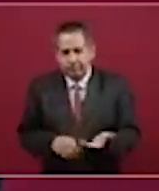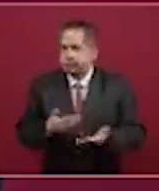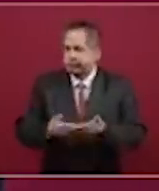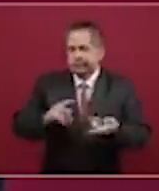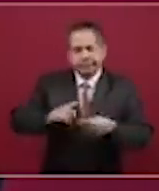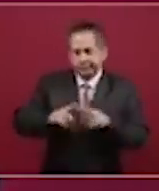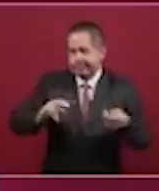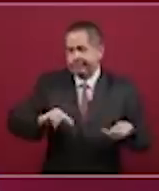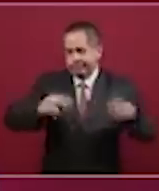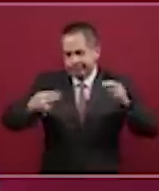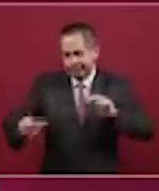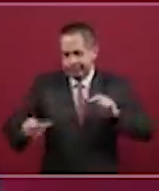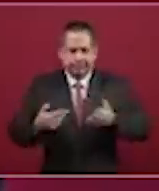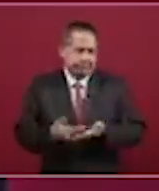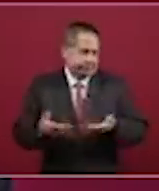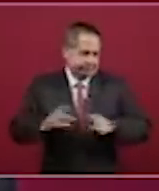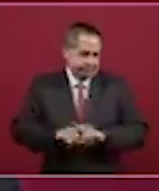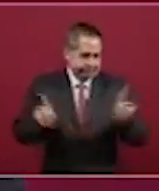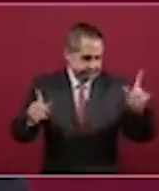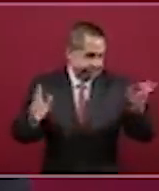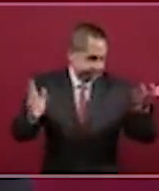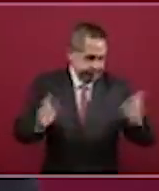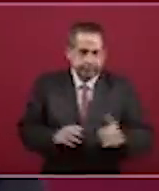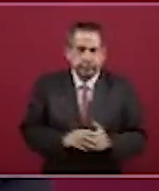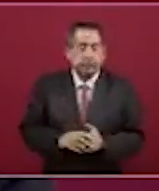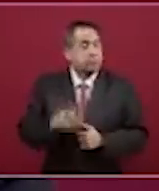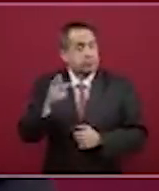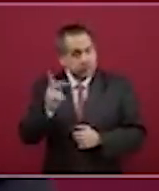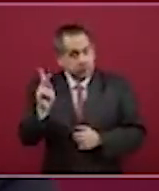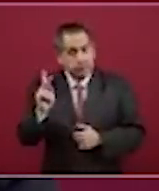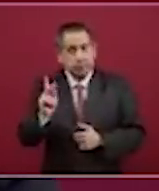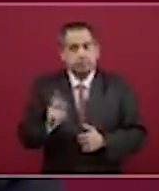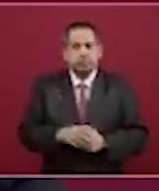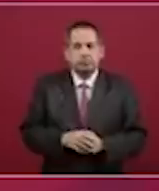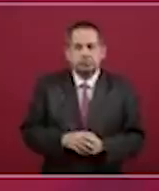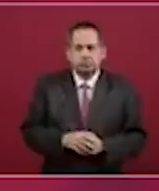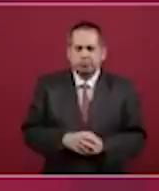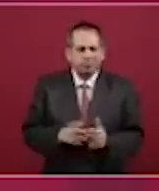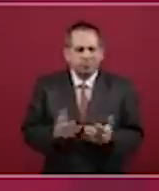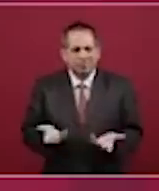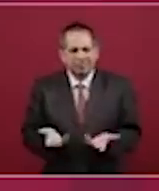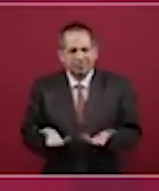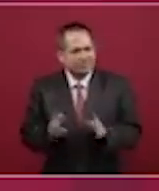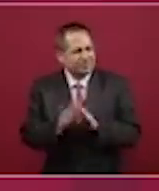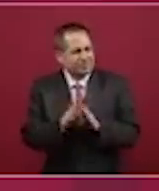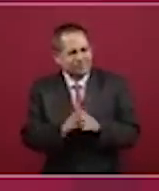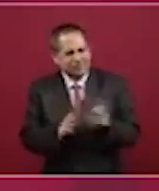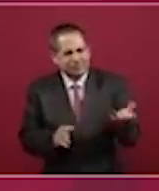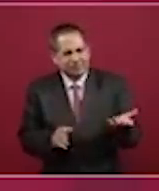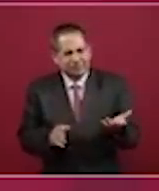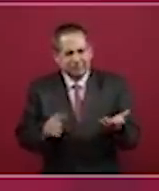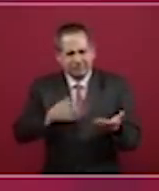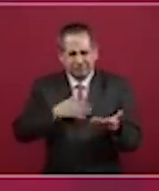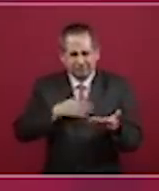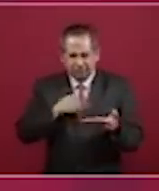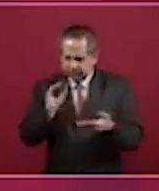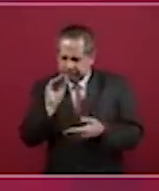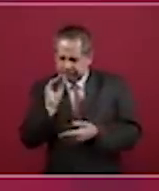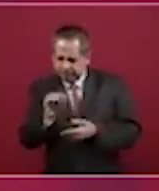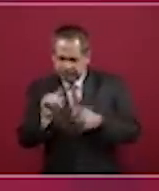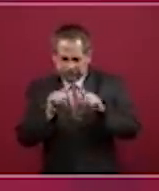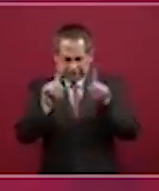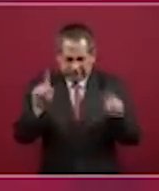ahora, es distinto. Pero, pues, ¿cómo es eso de que no aparezca yo en la boleta? Si